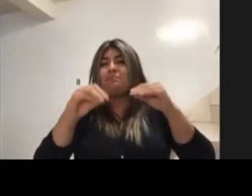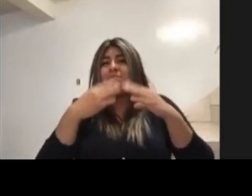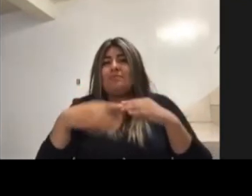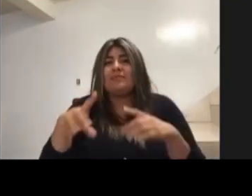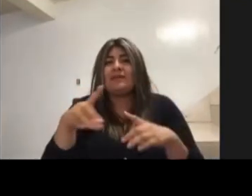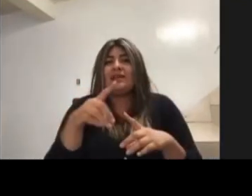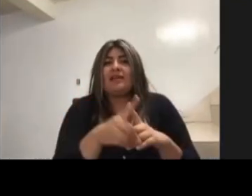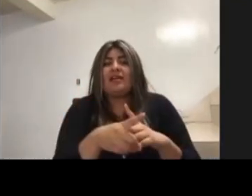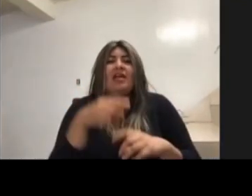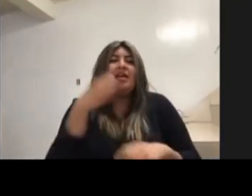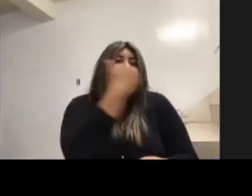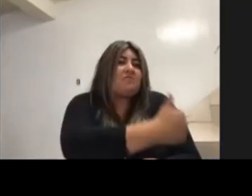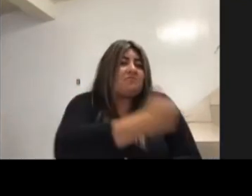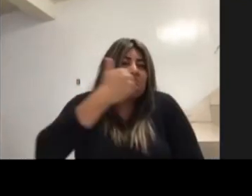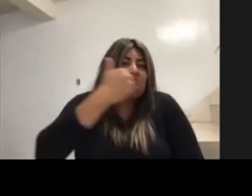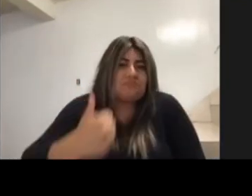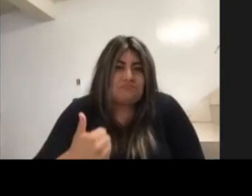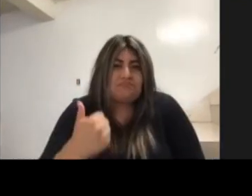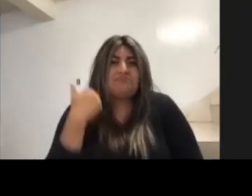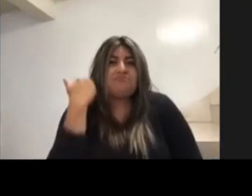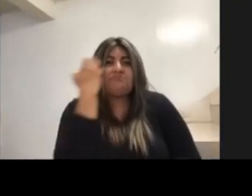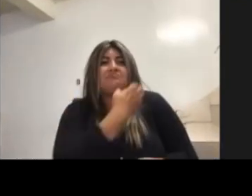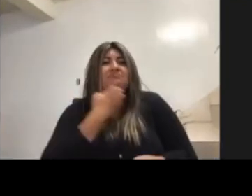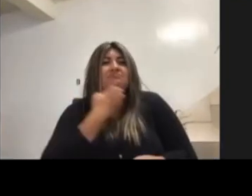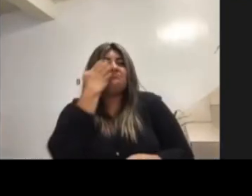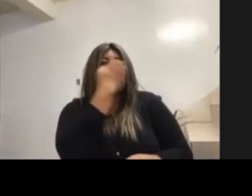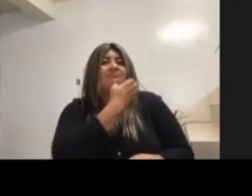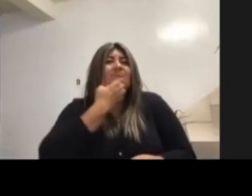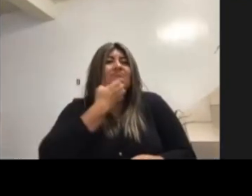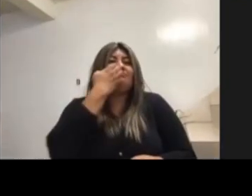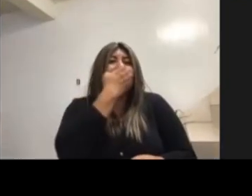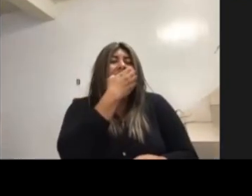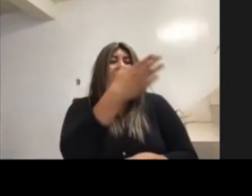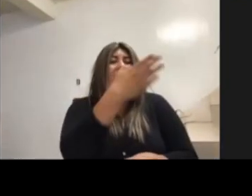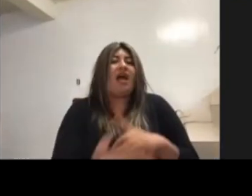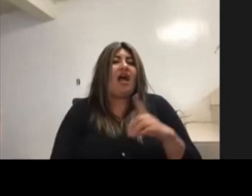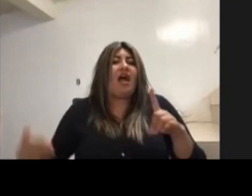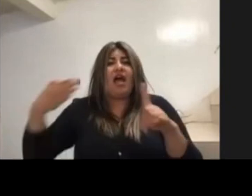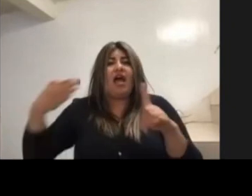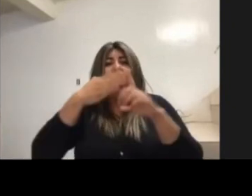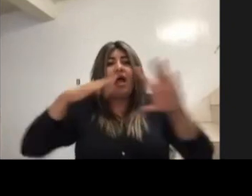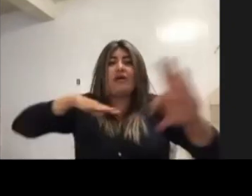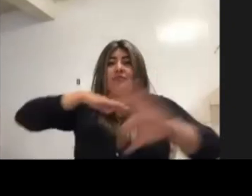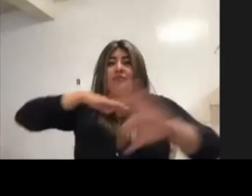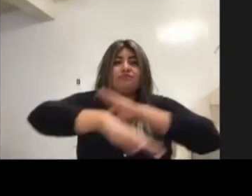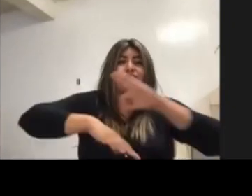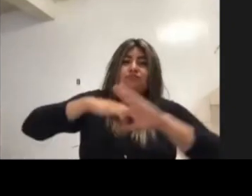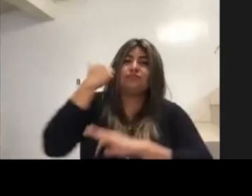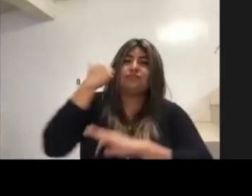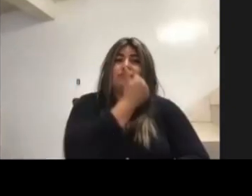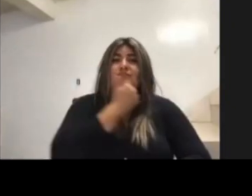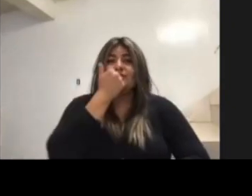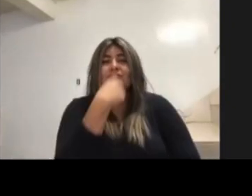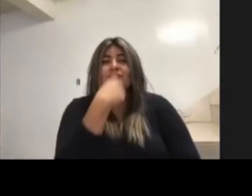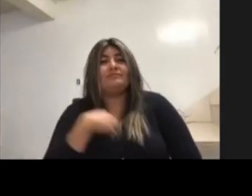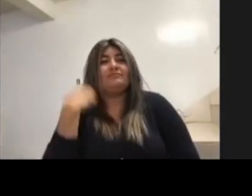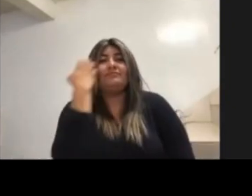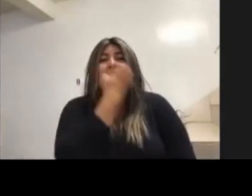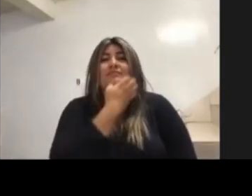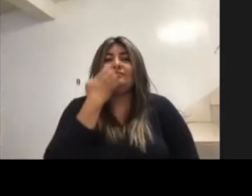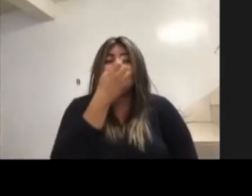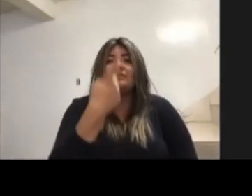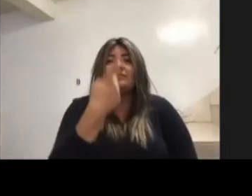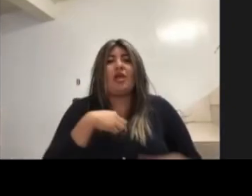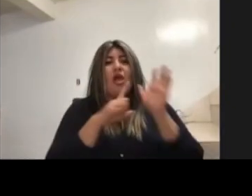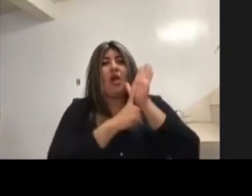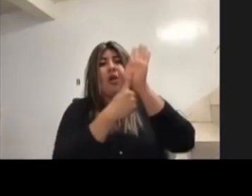asignatura y del tema que sea pueda ser accesible a todos los alumnos. Yo presenté,